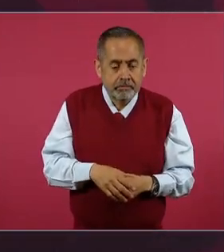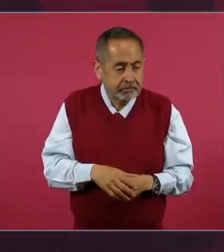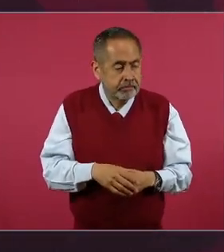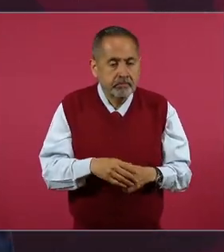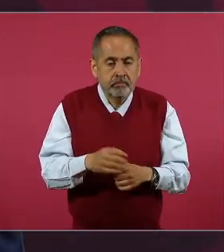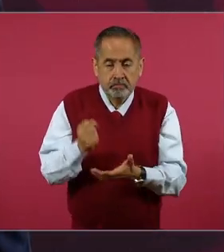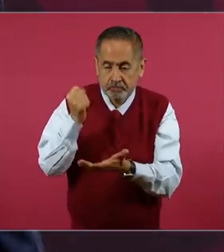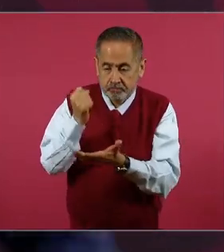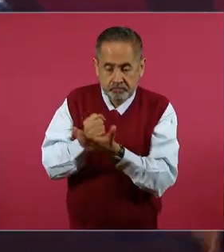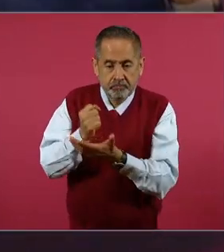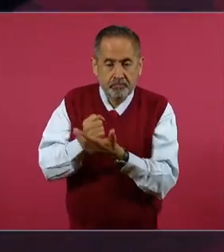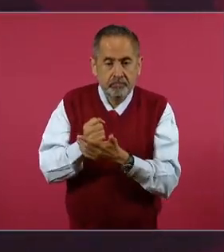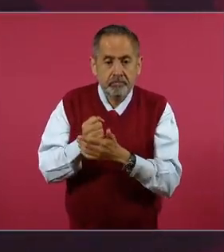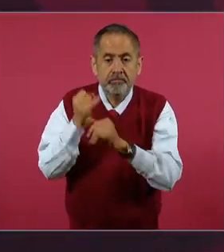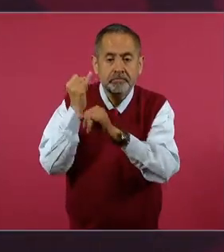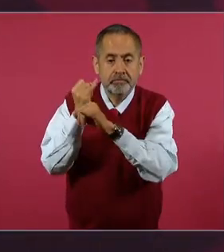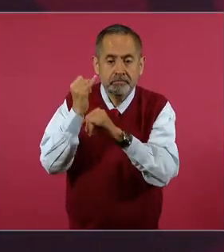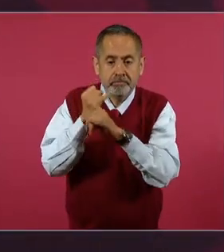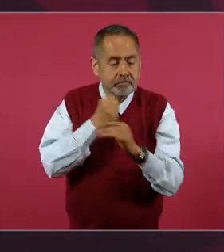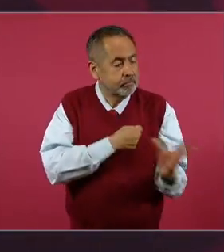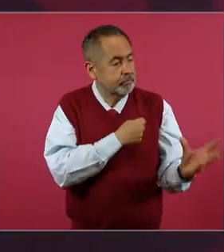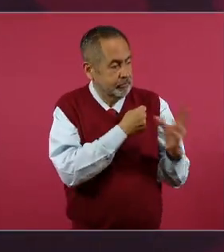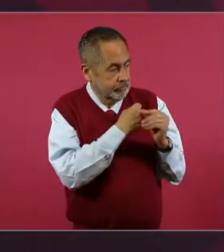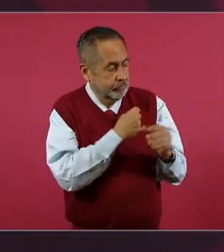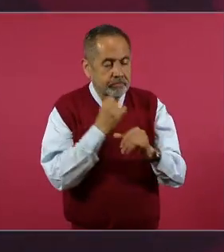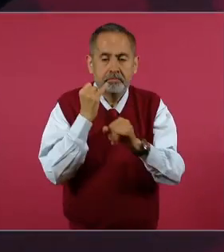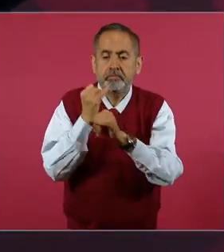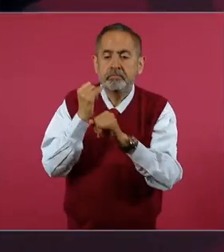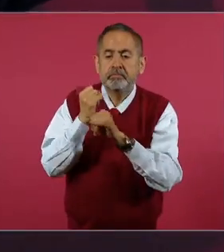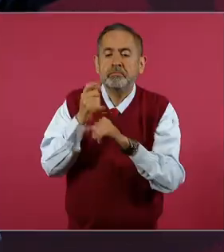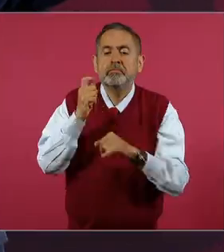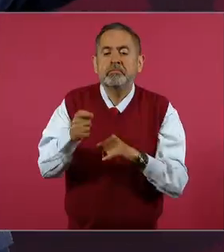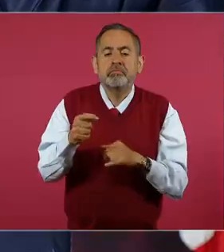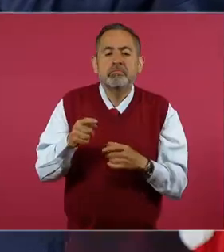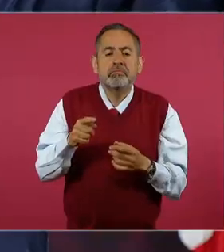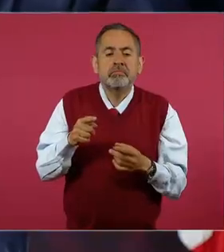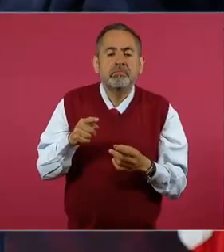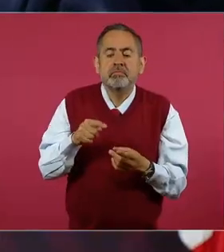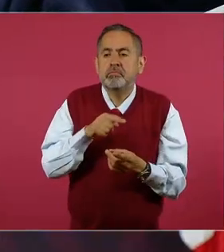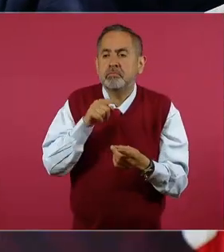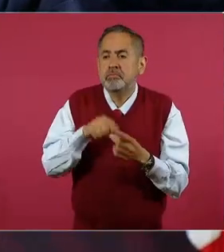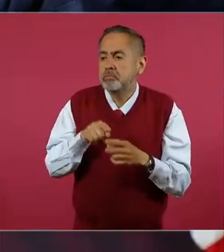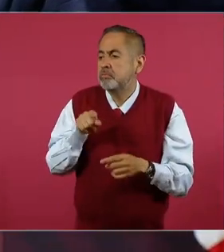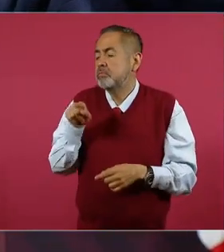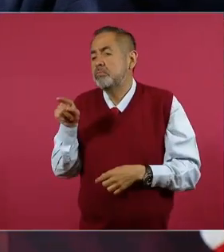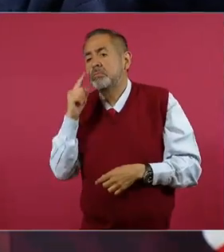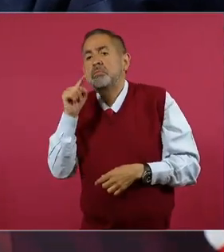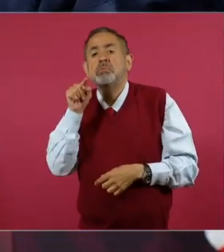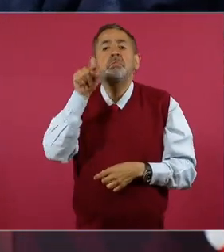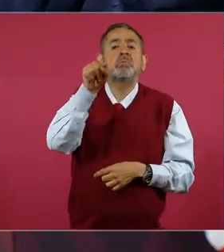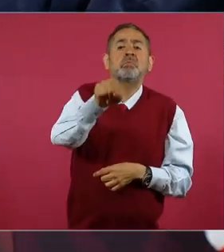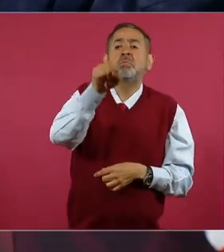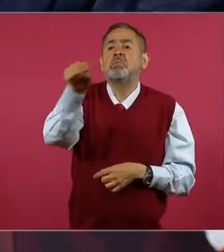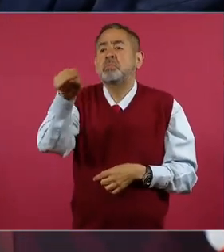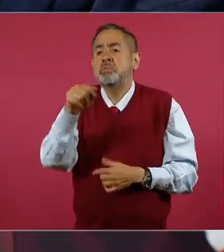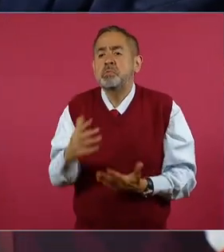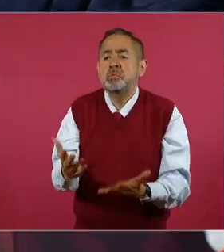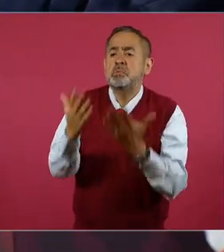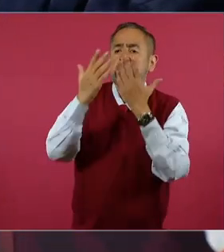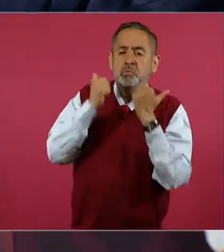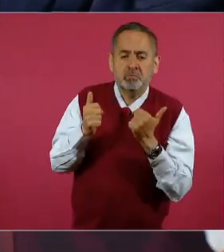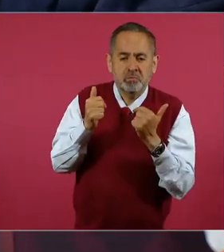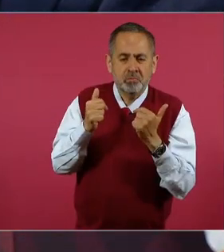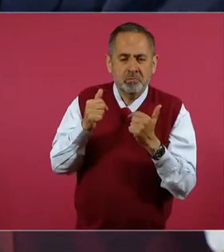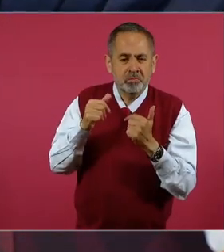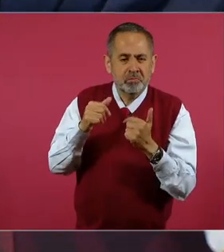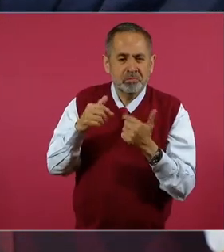solo en las zonas donde no había presencia